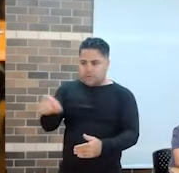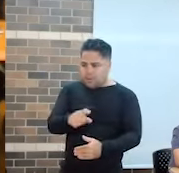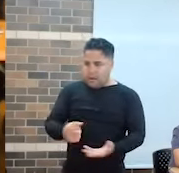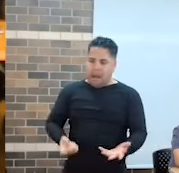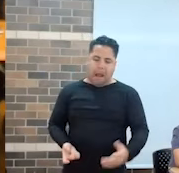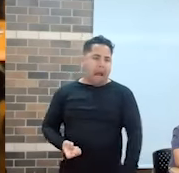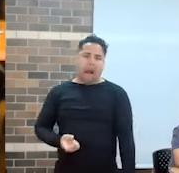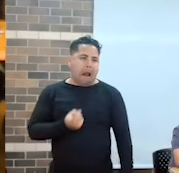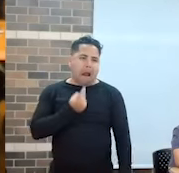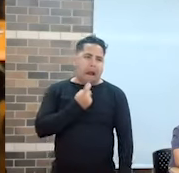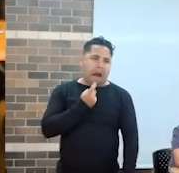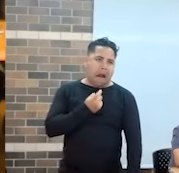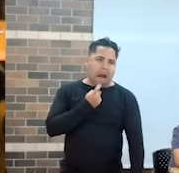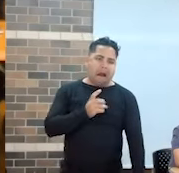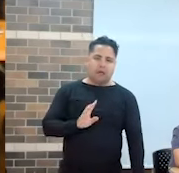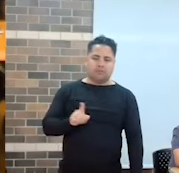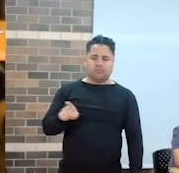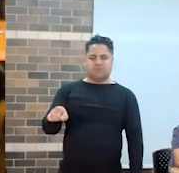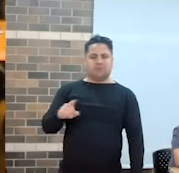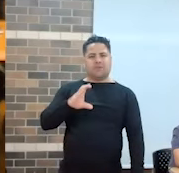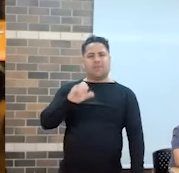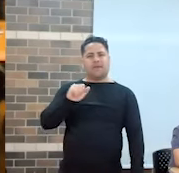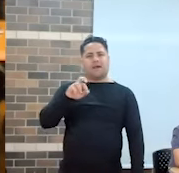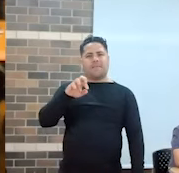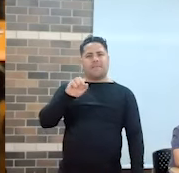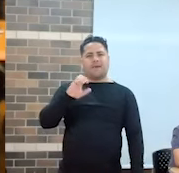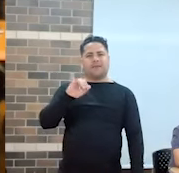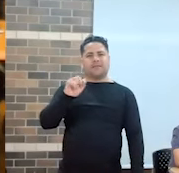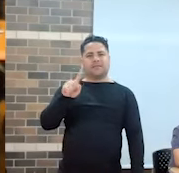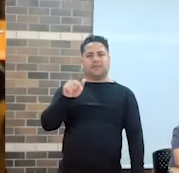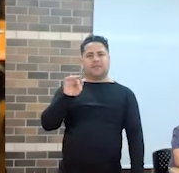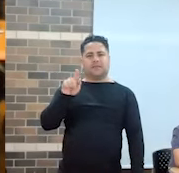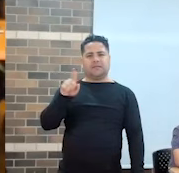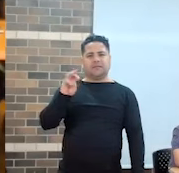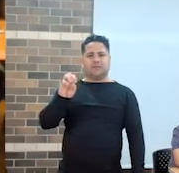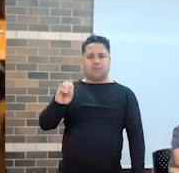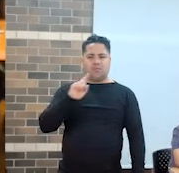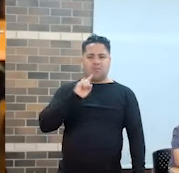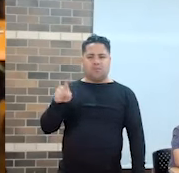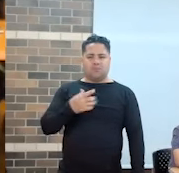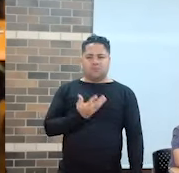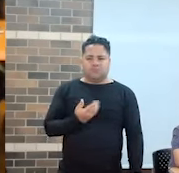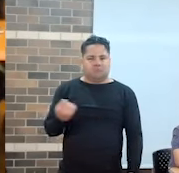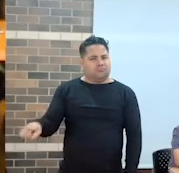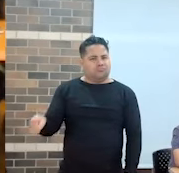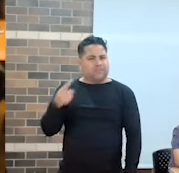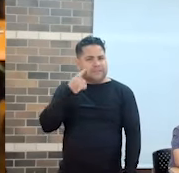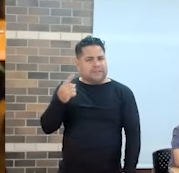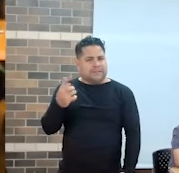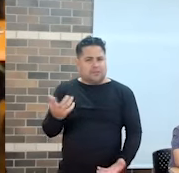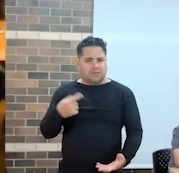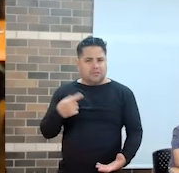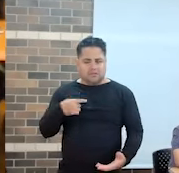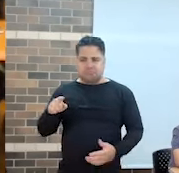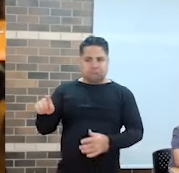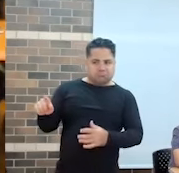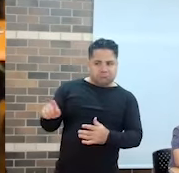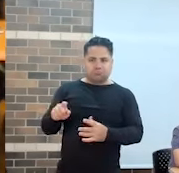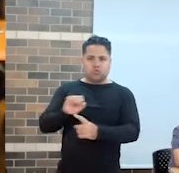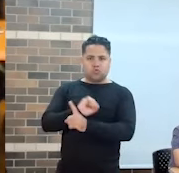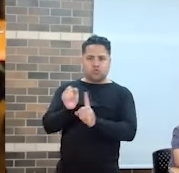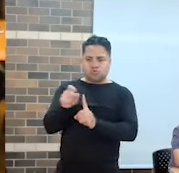¿cierto? Entendiendo el capacitismo como esa categoría social en donde se enmarcan unas formas o